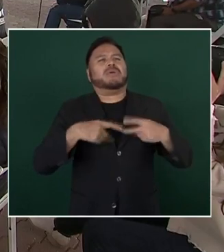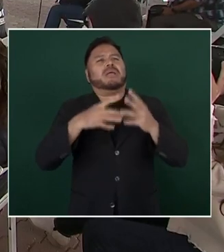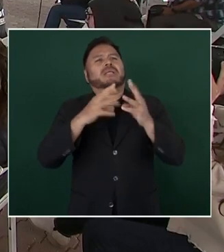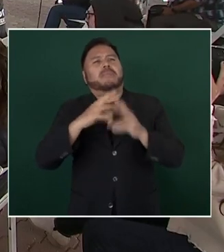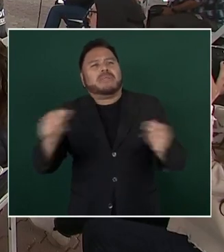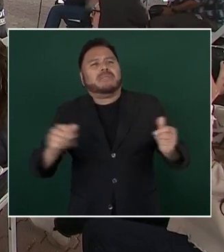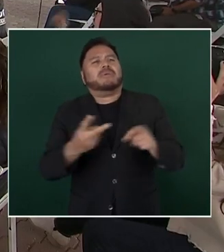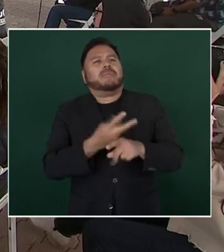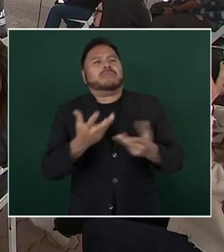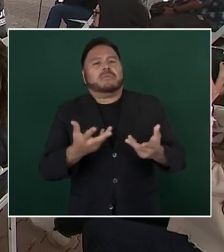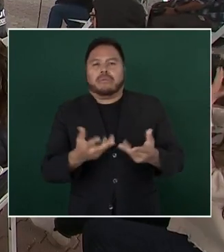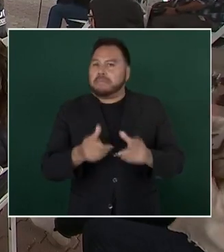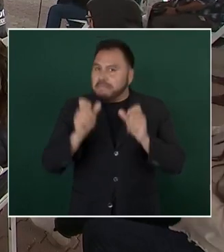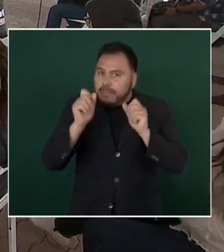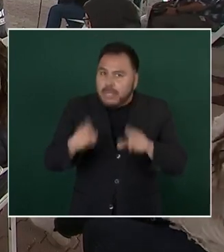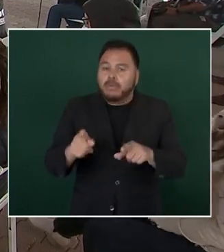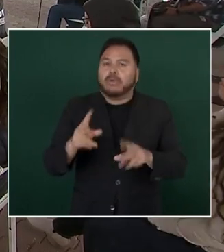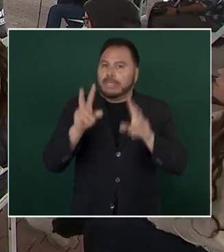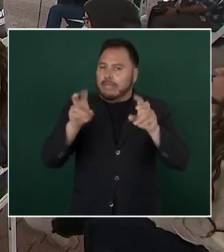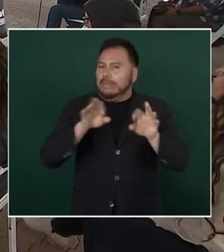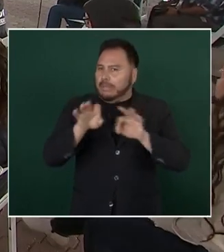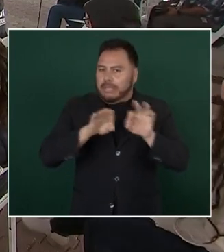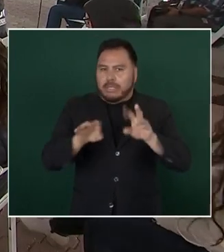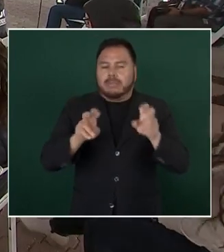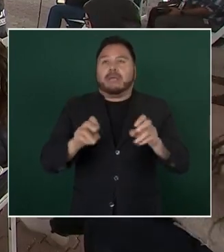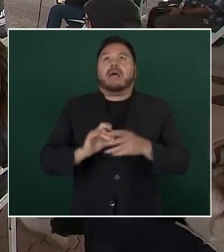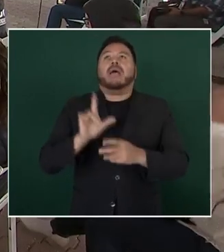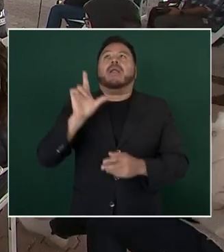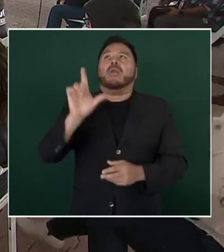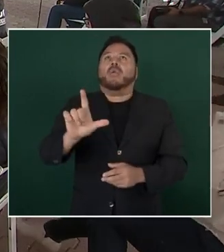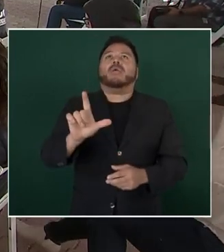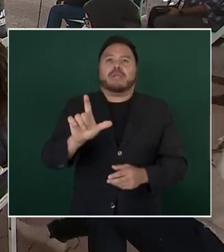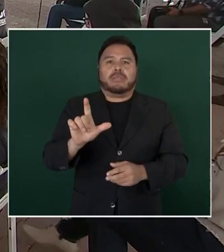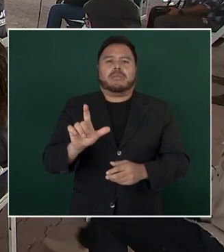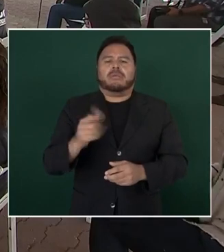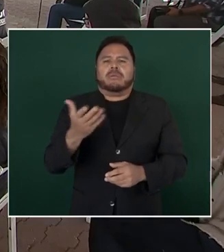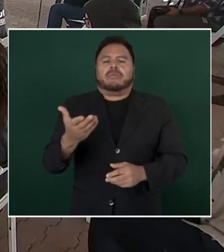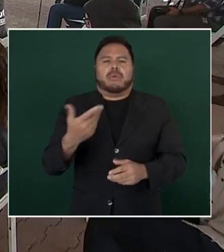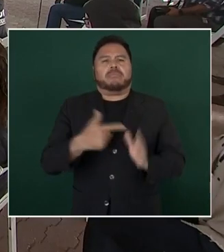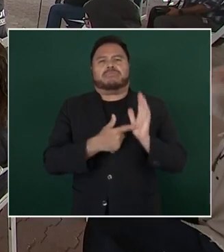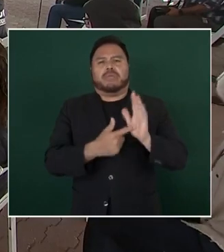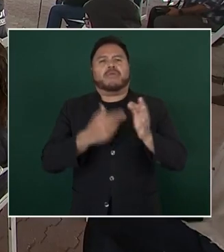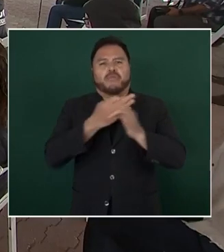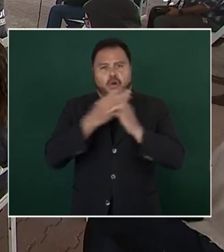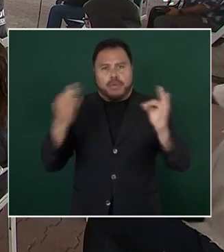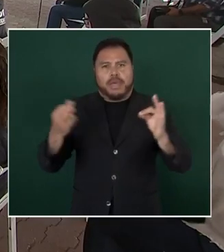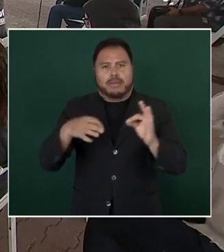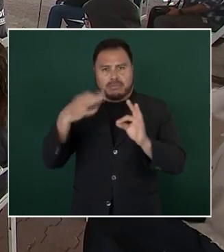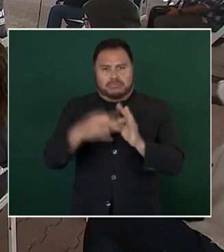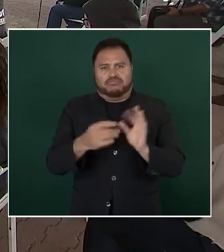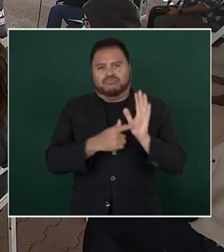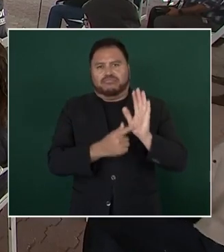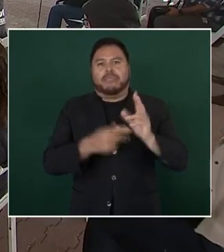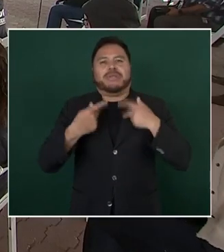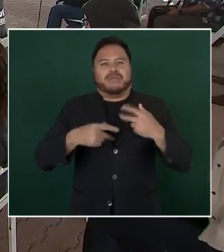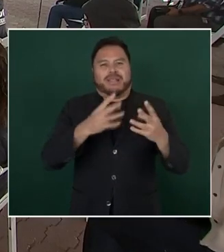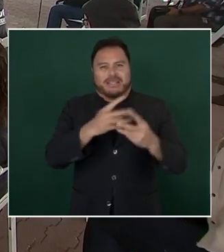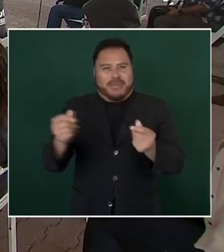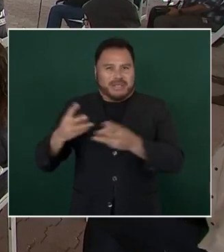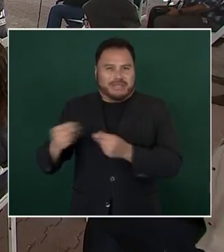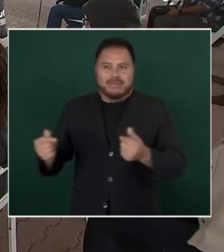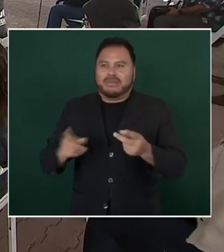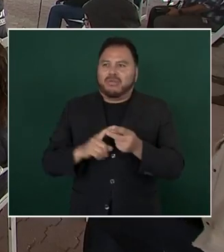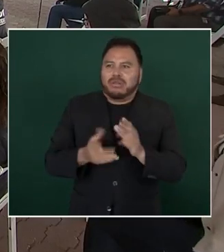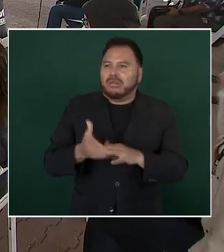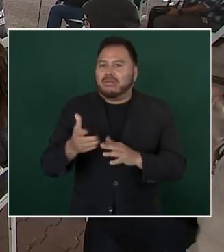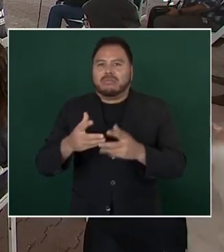También estamos trabajando en eso. El lunes vamos a presentar un informe, porque ayer